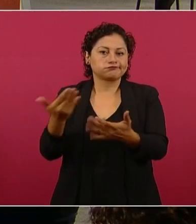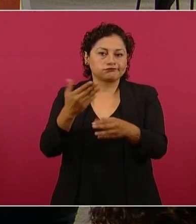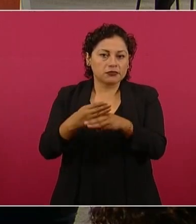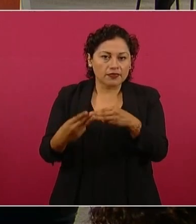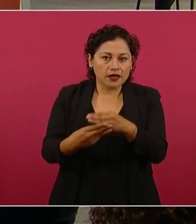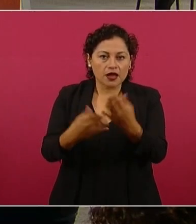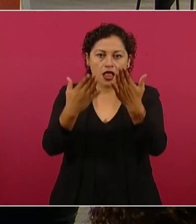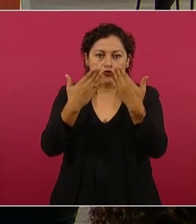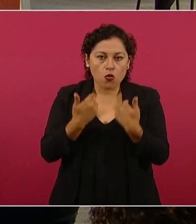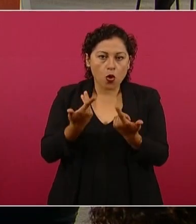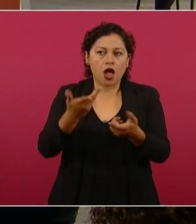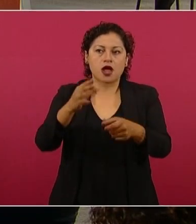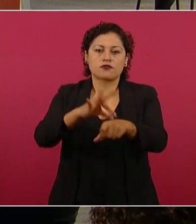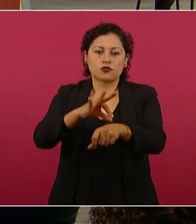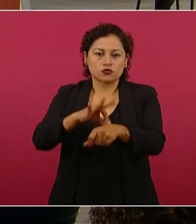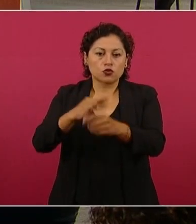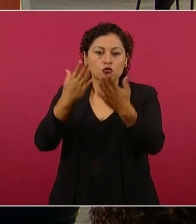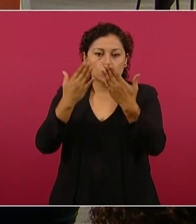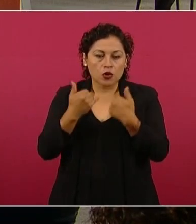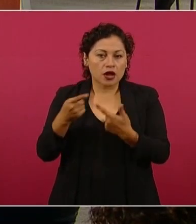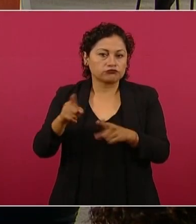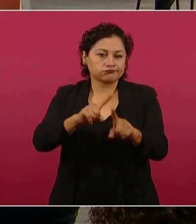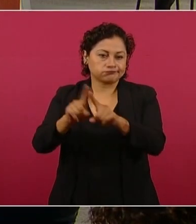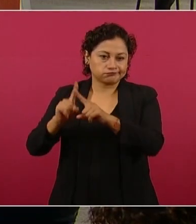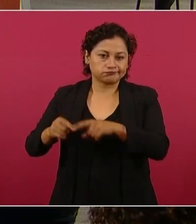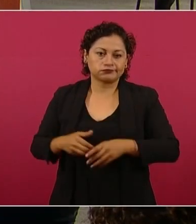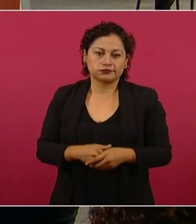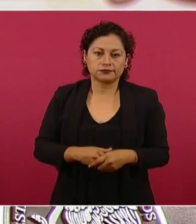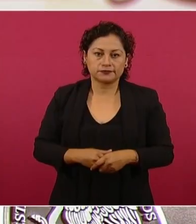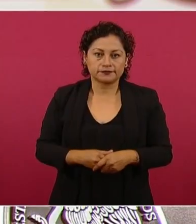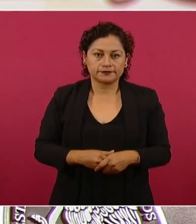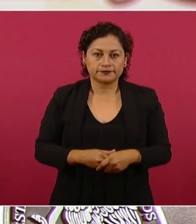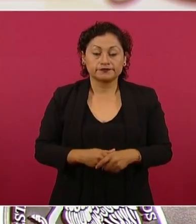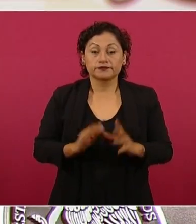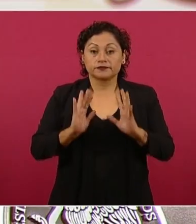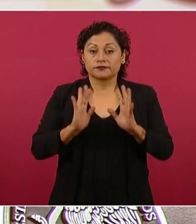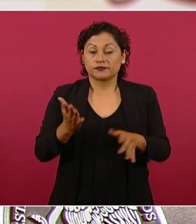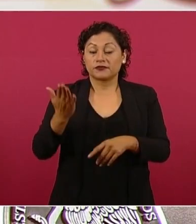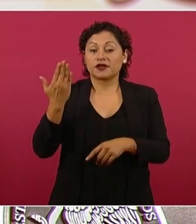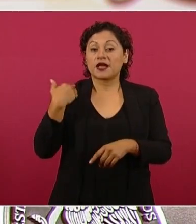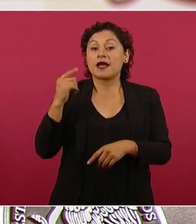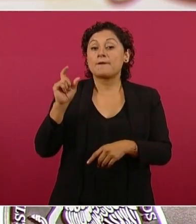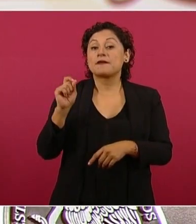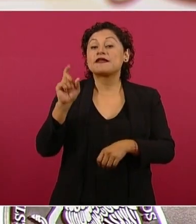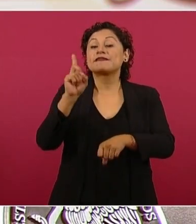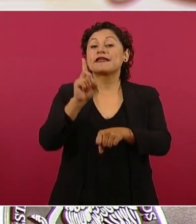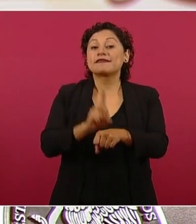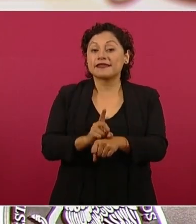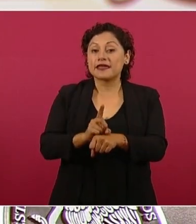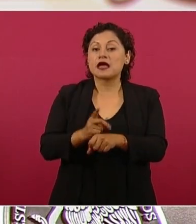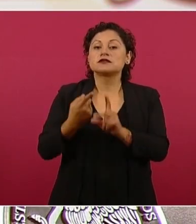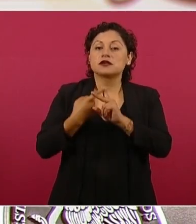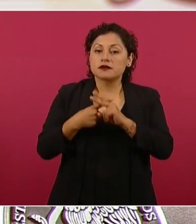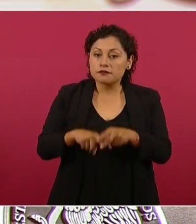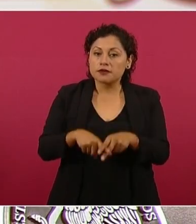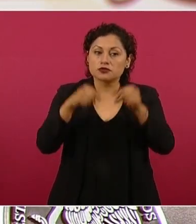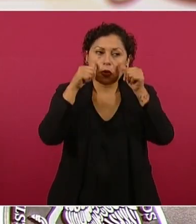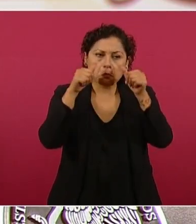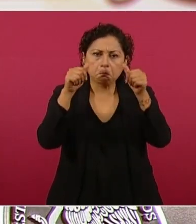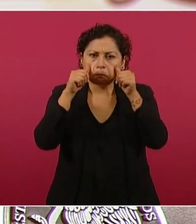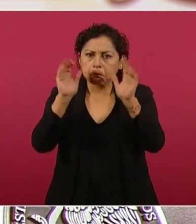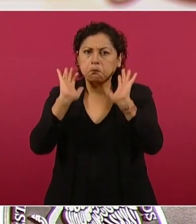equipo médico, y desde luego por falta de especialistas. Ya desde hace 20 días está teniendo diversas atenciones,